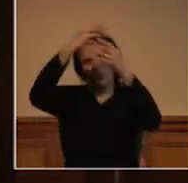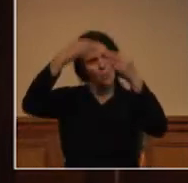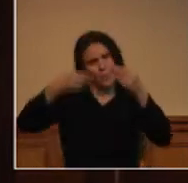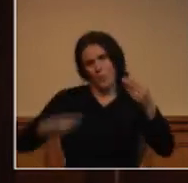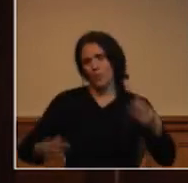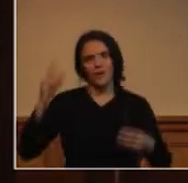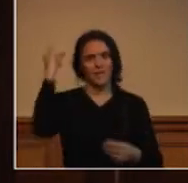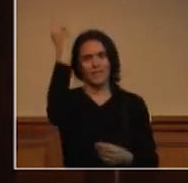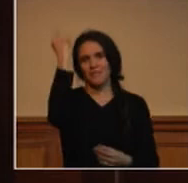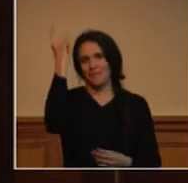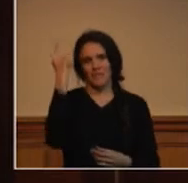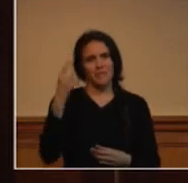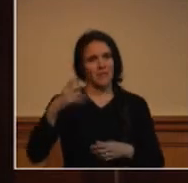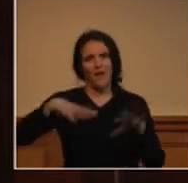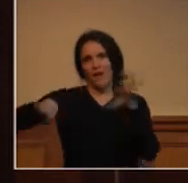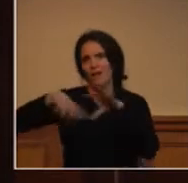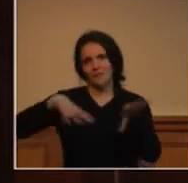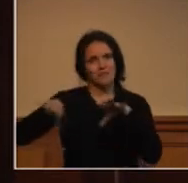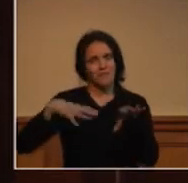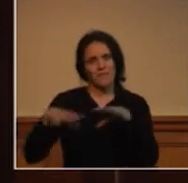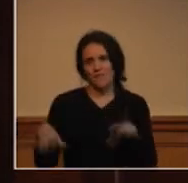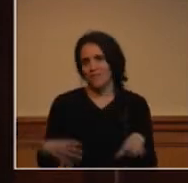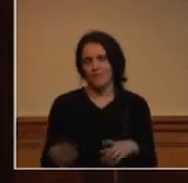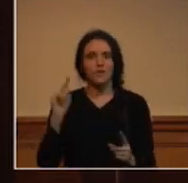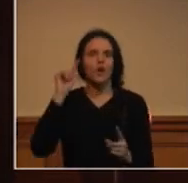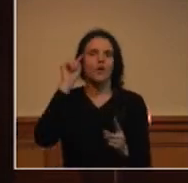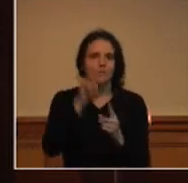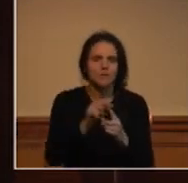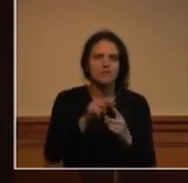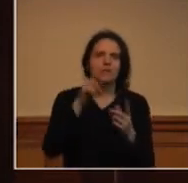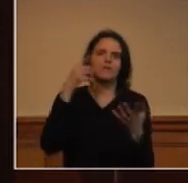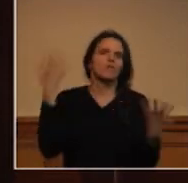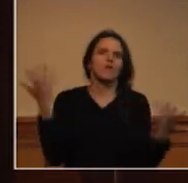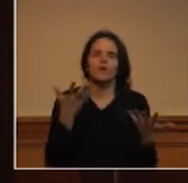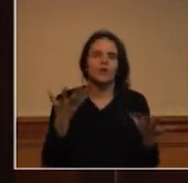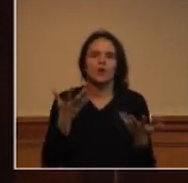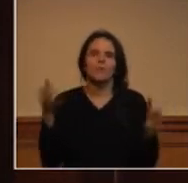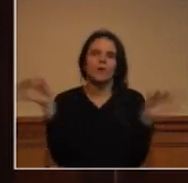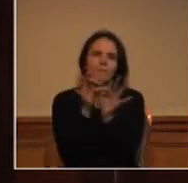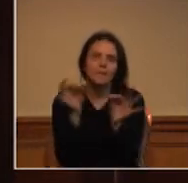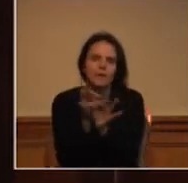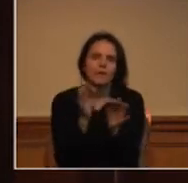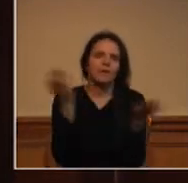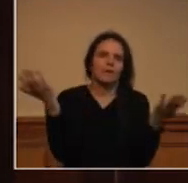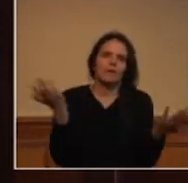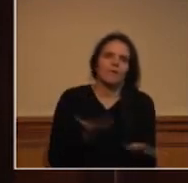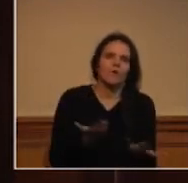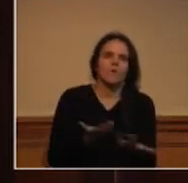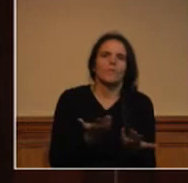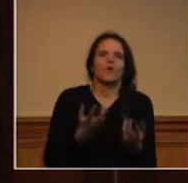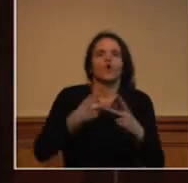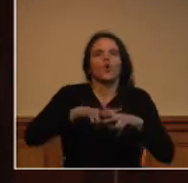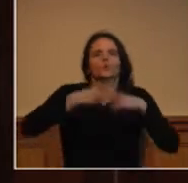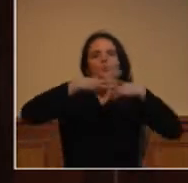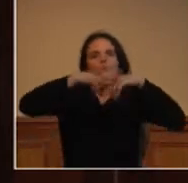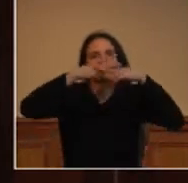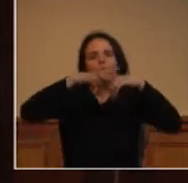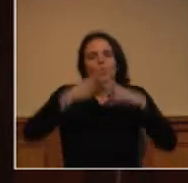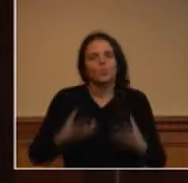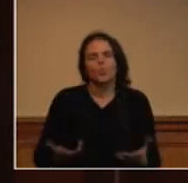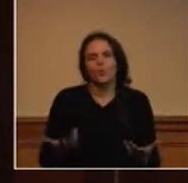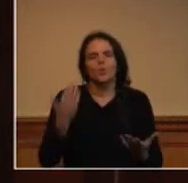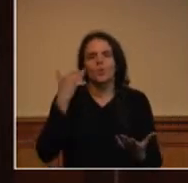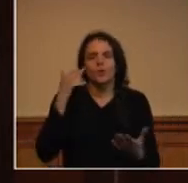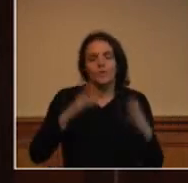de ideas de actividades con el objetivo, con cómo le doy la instrucción, con cómo construyo el andamiaje según